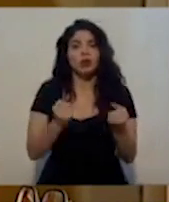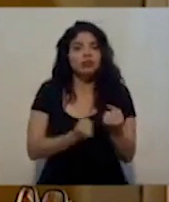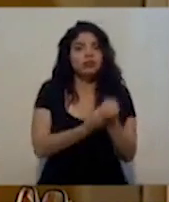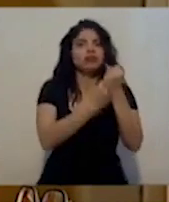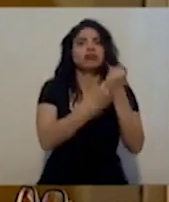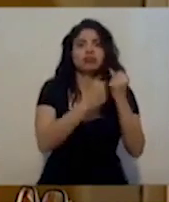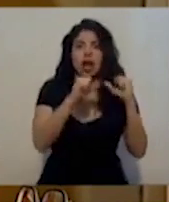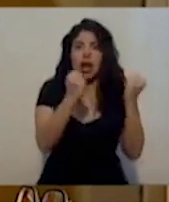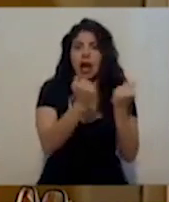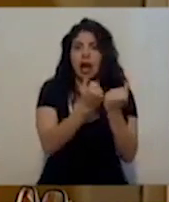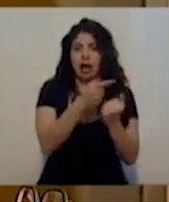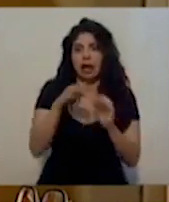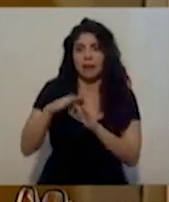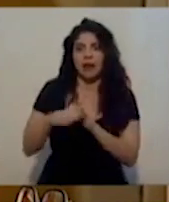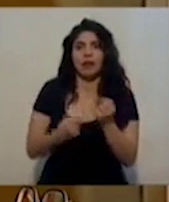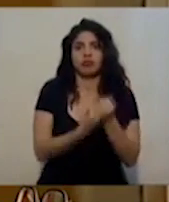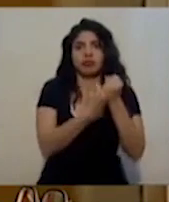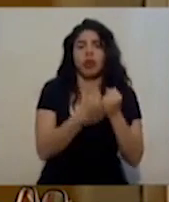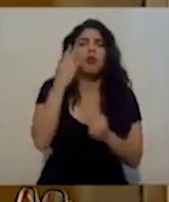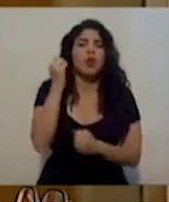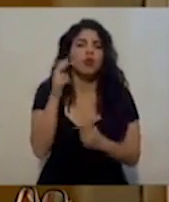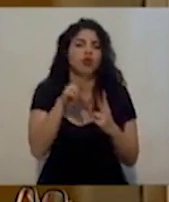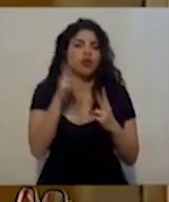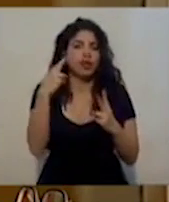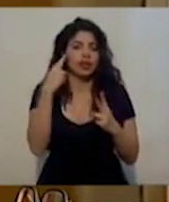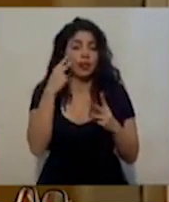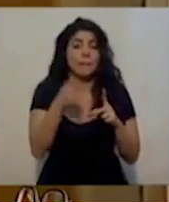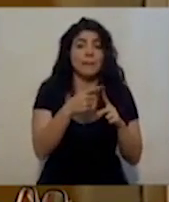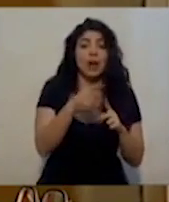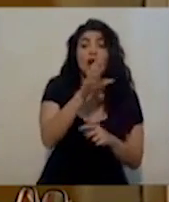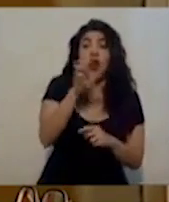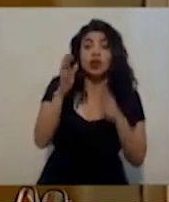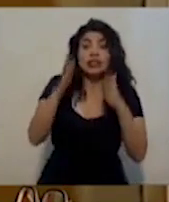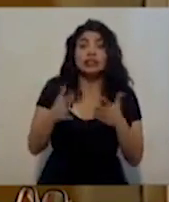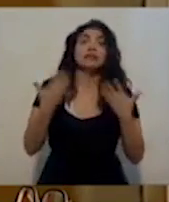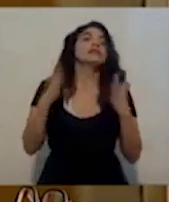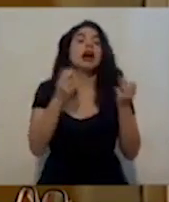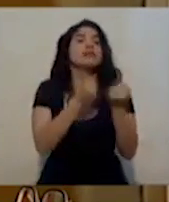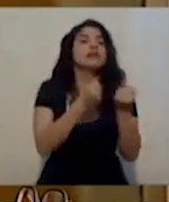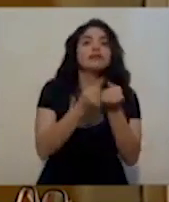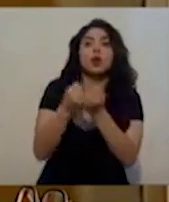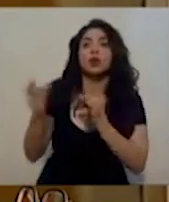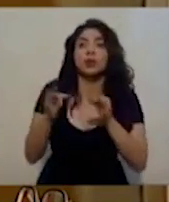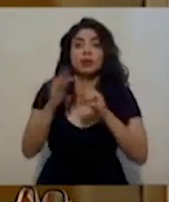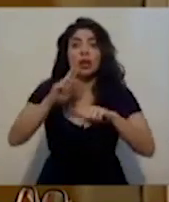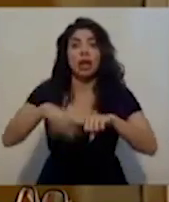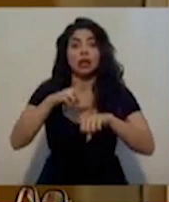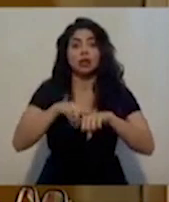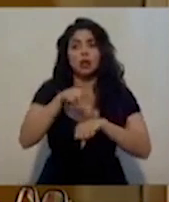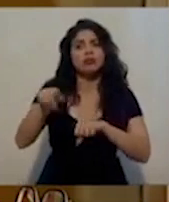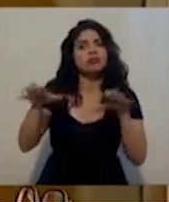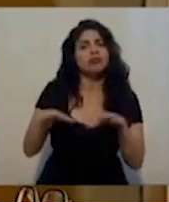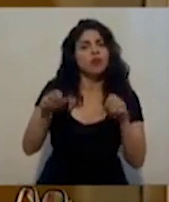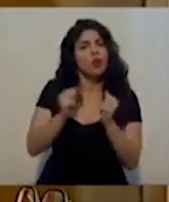y esto es producto de dos hechos primero el costarricense que ha podido hacer turismo nacional lo ha hecho con responsabilidad